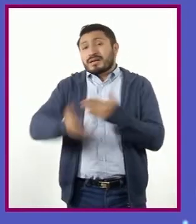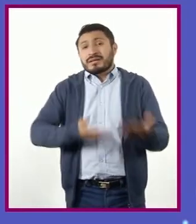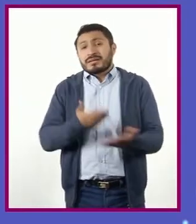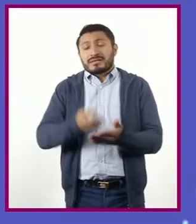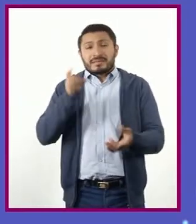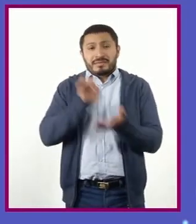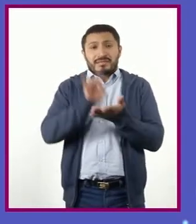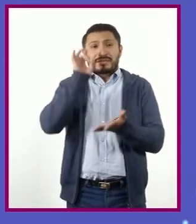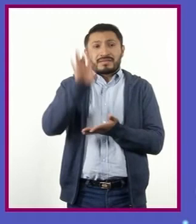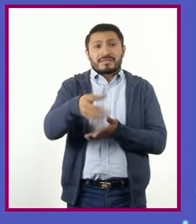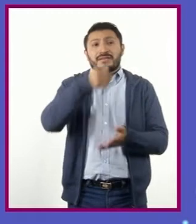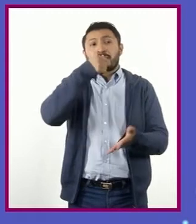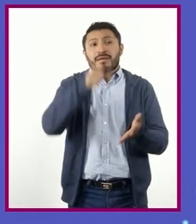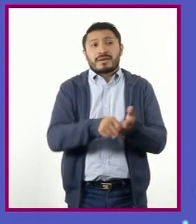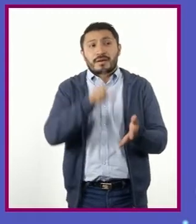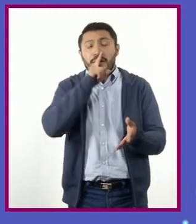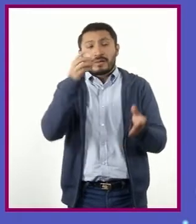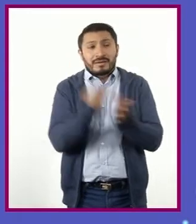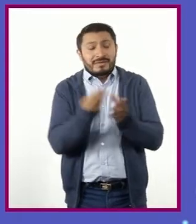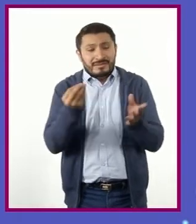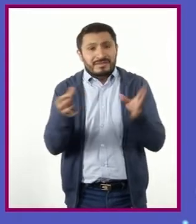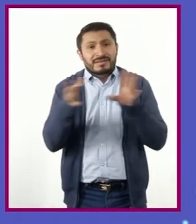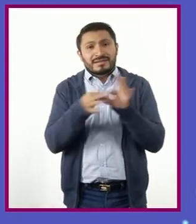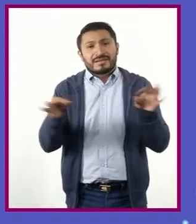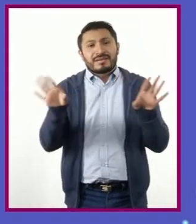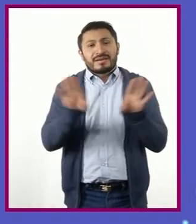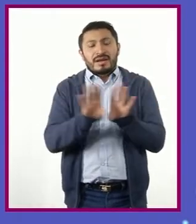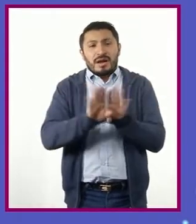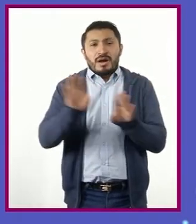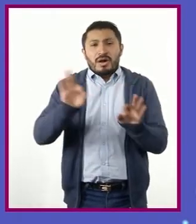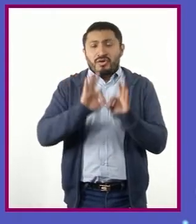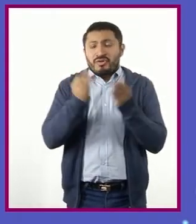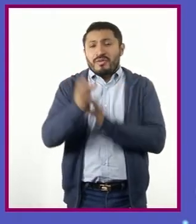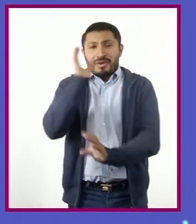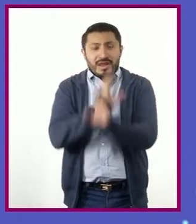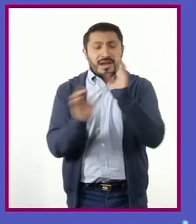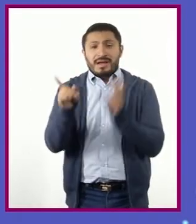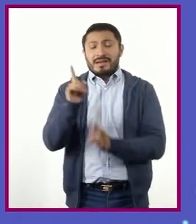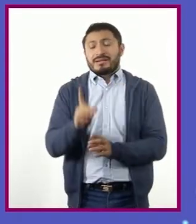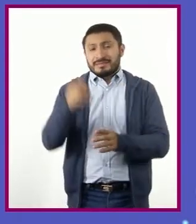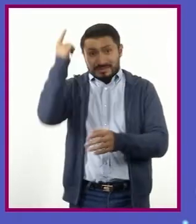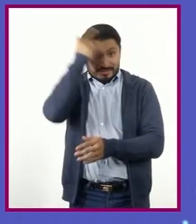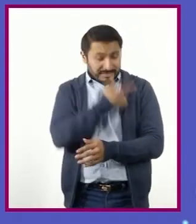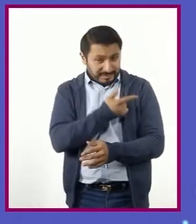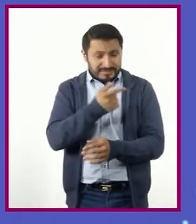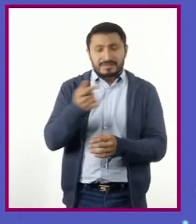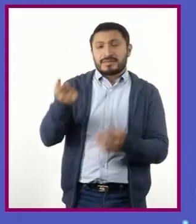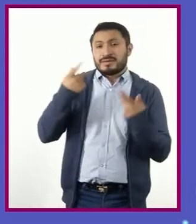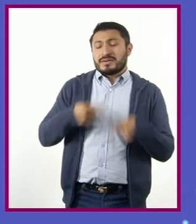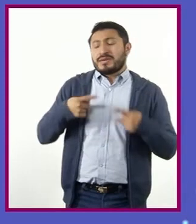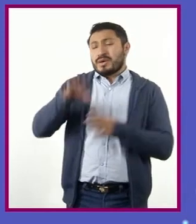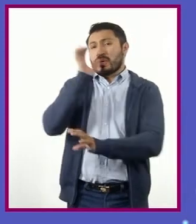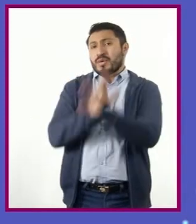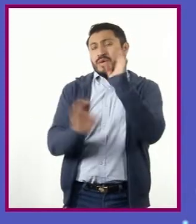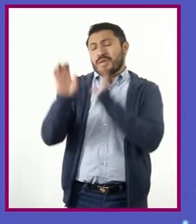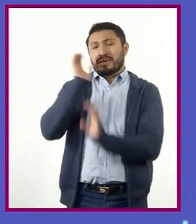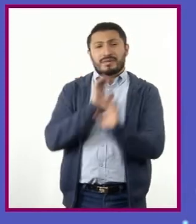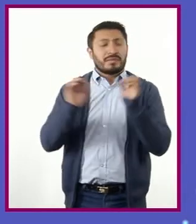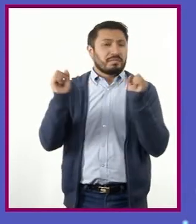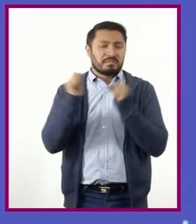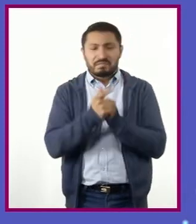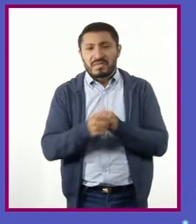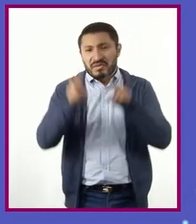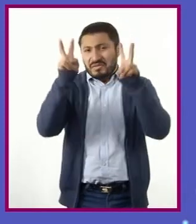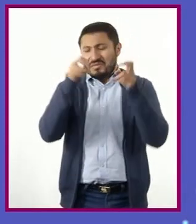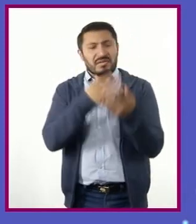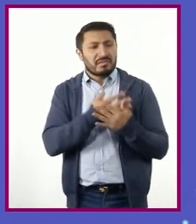carta secreta, se describe una especie de serenata en la que algún cantante entonaba sonetos o coplas de